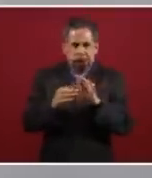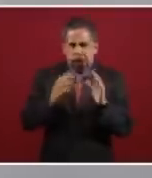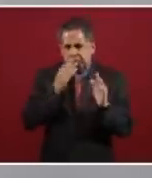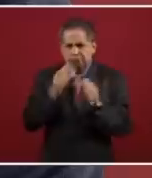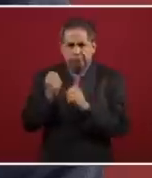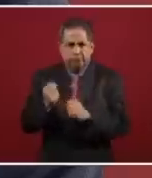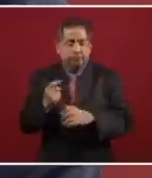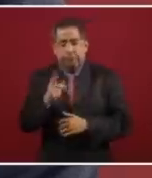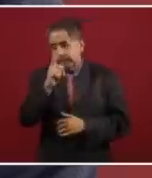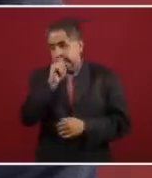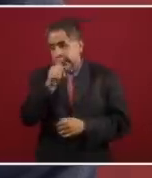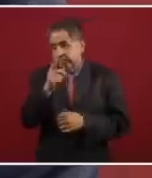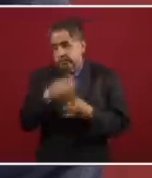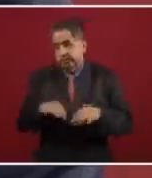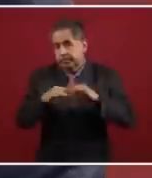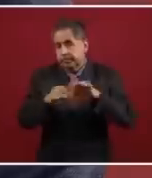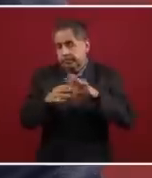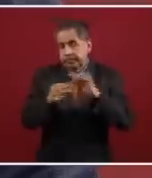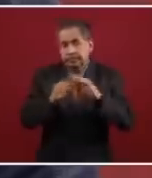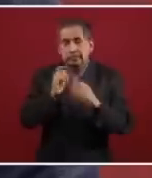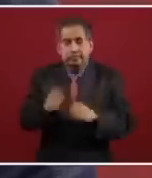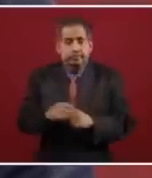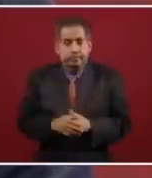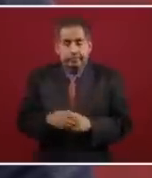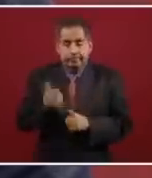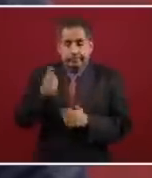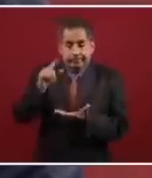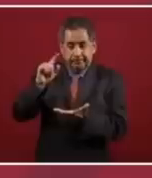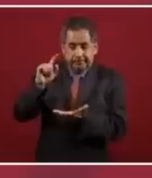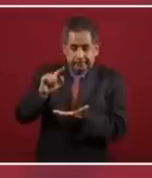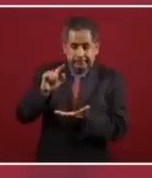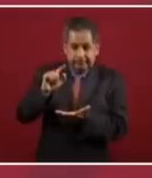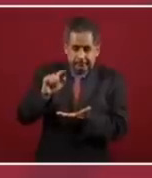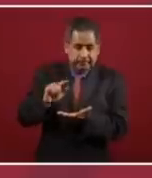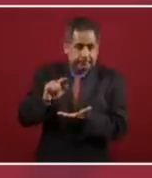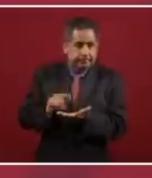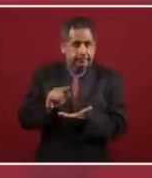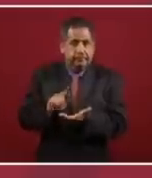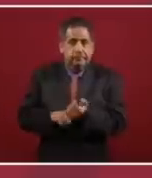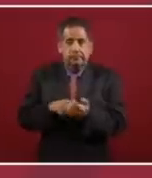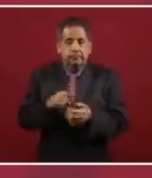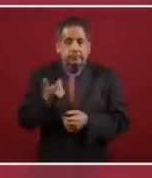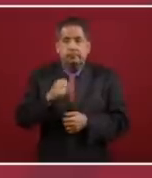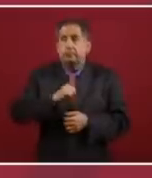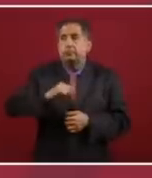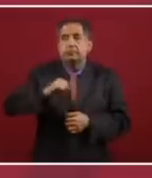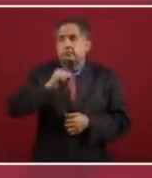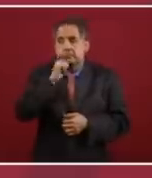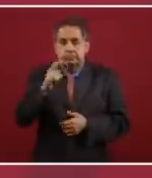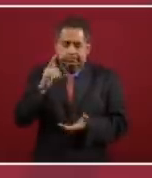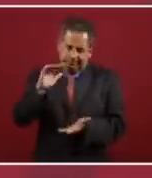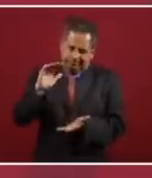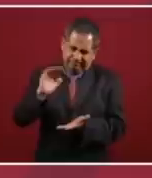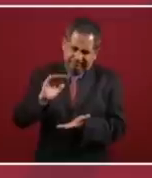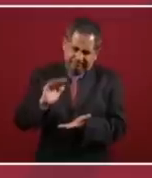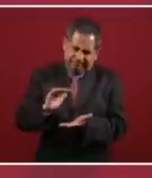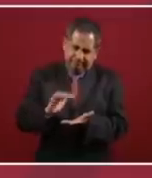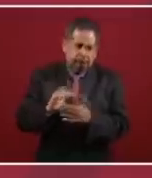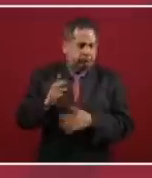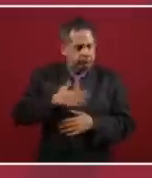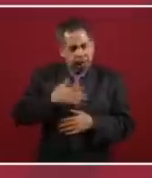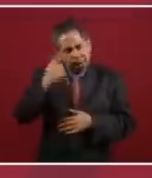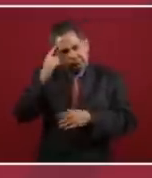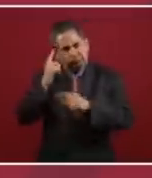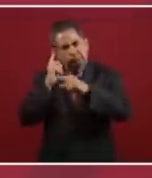También es muy importante el que esté bajando la inflación. Entonces, estoy